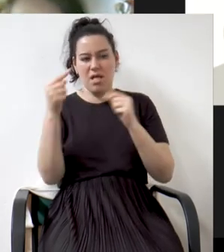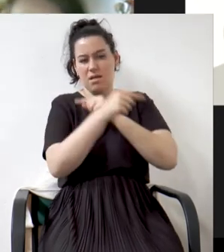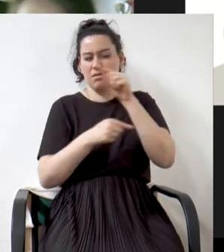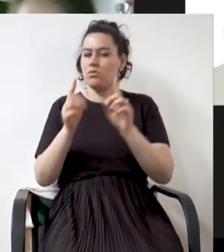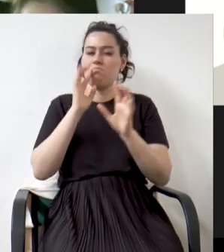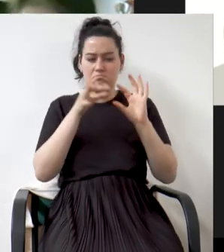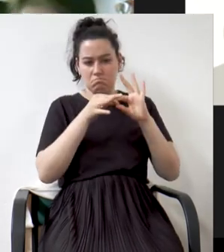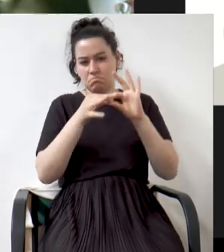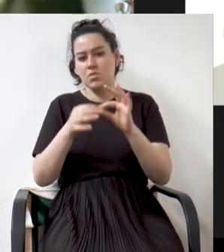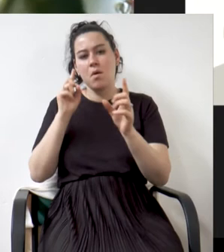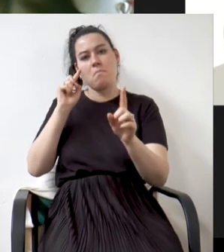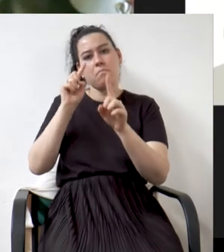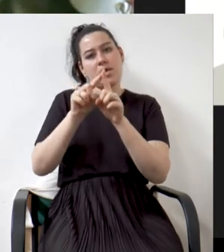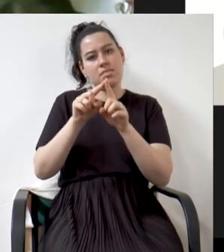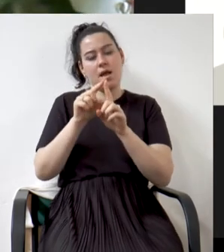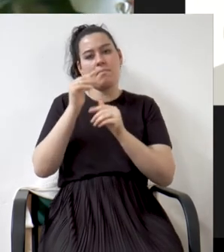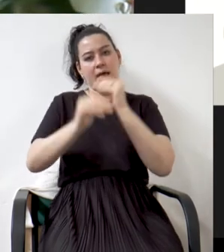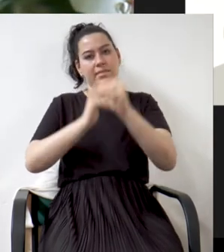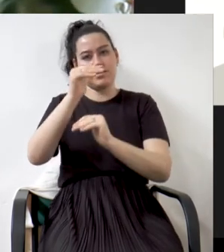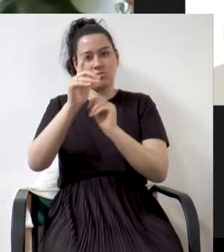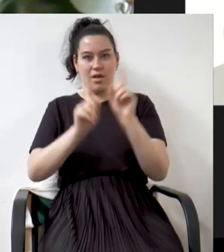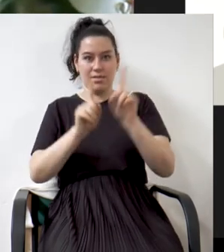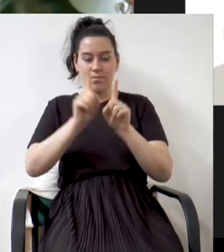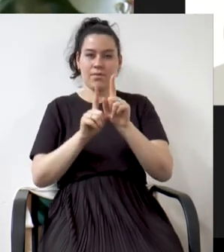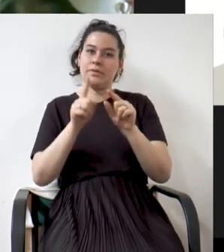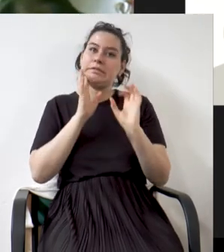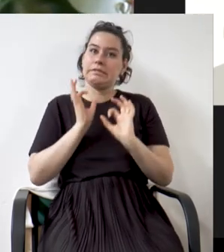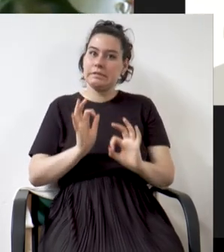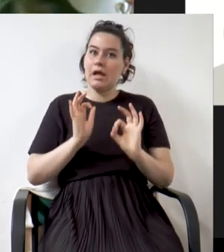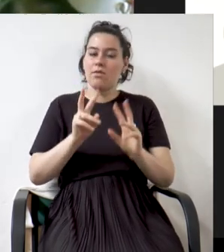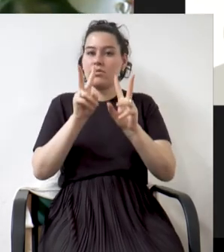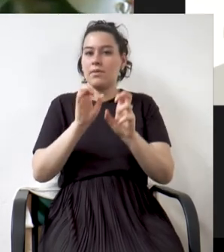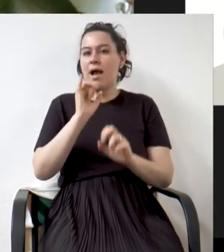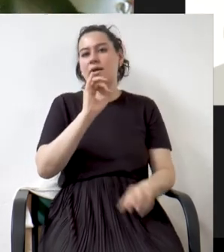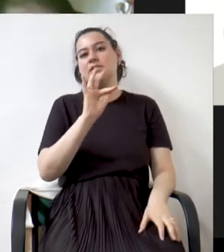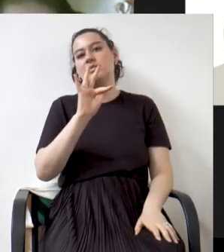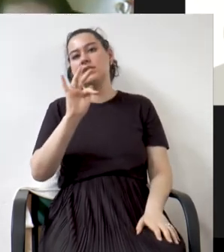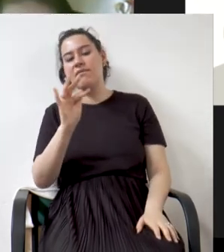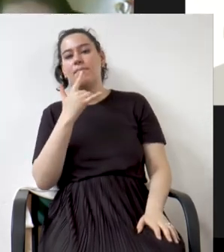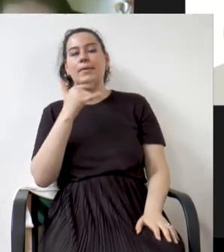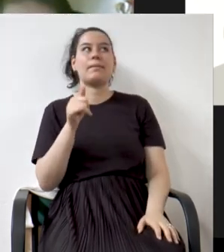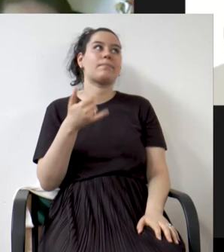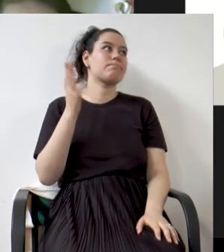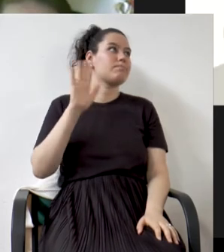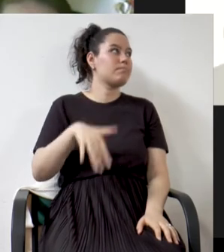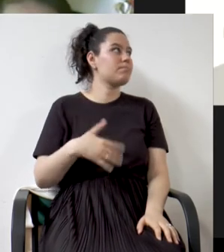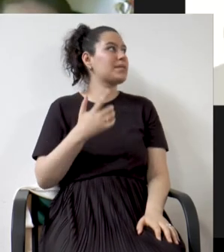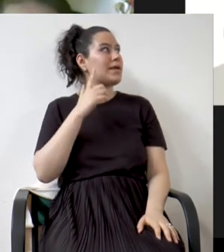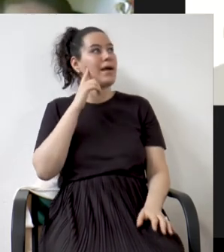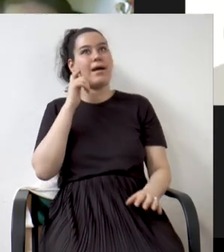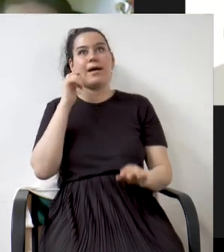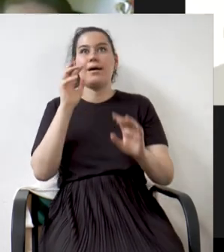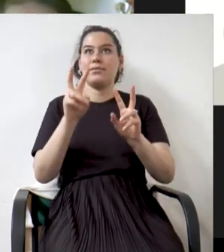meta académica concreta de desarrollo. ¿Sí? Es muy delicado decir que ISEF se asocie, por ejemplo, a la biomecánica y a